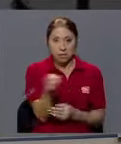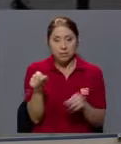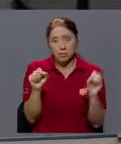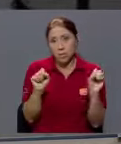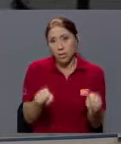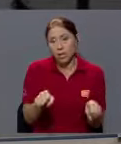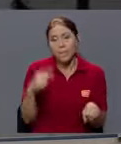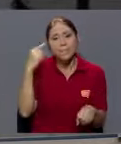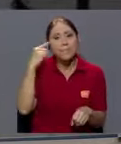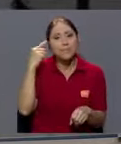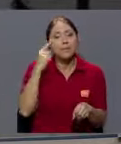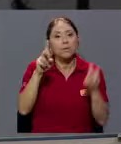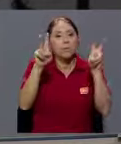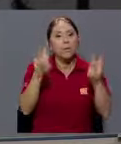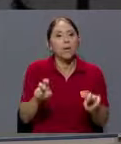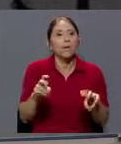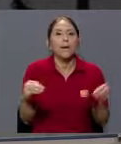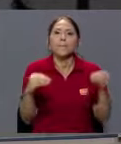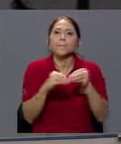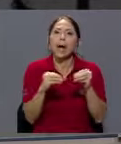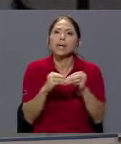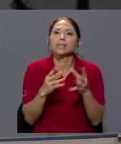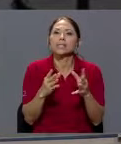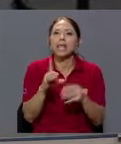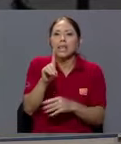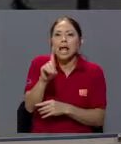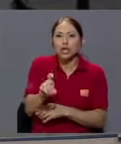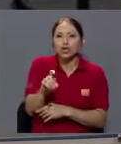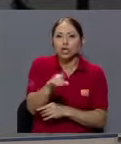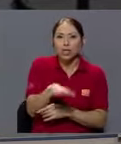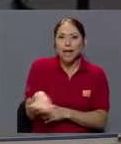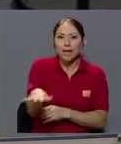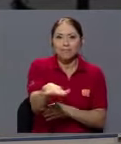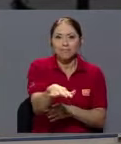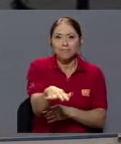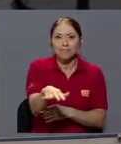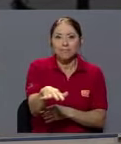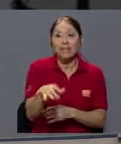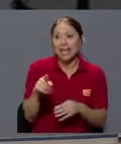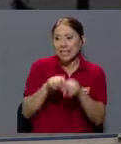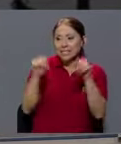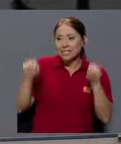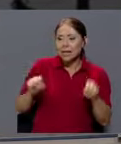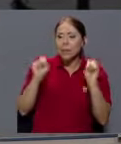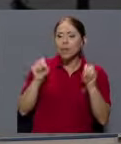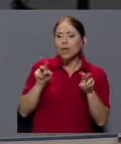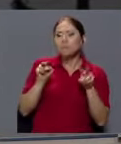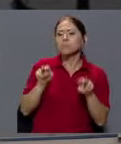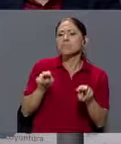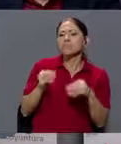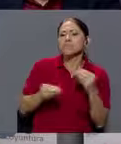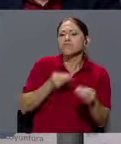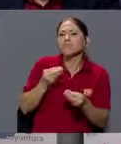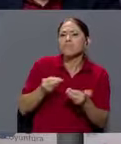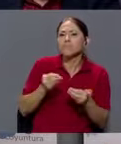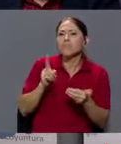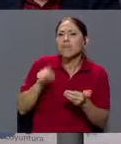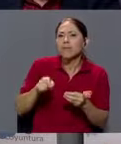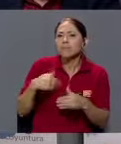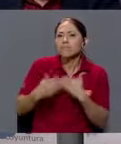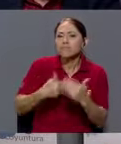las que podría estar efectivamente pensar en una prueba más con carácter diagnóstico, que le sirva más al sistema para repensarse, para